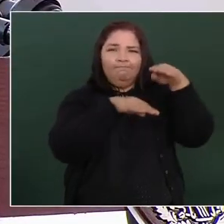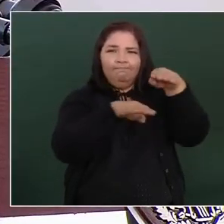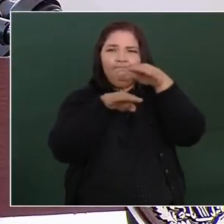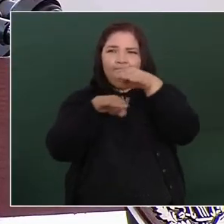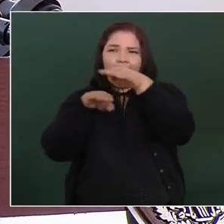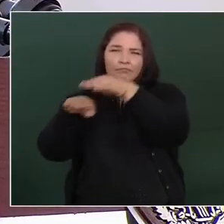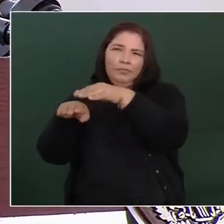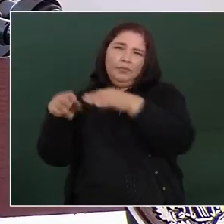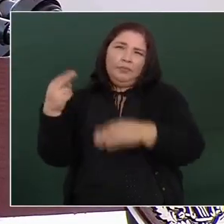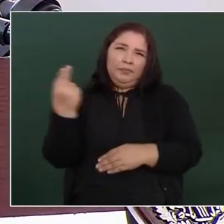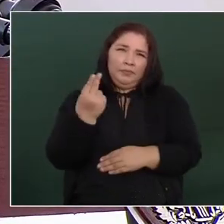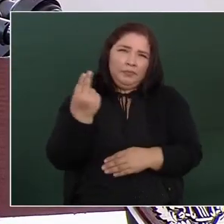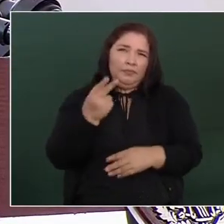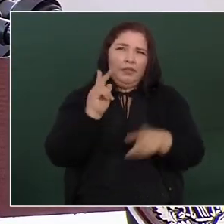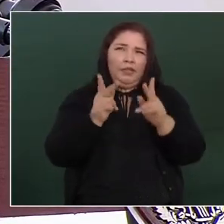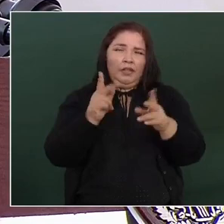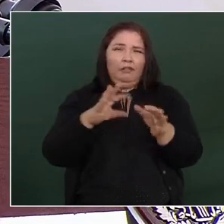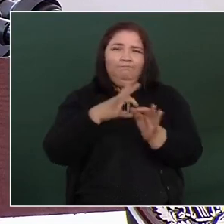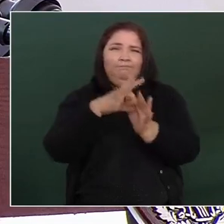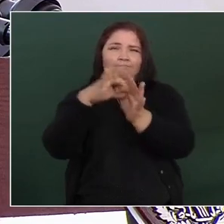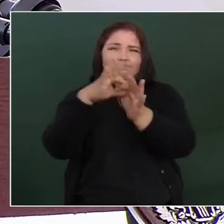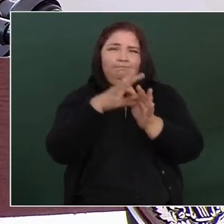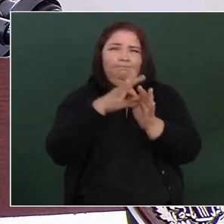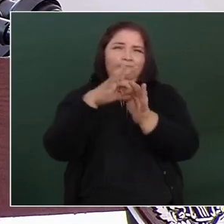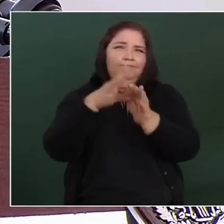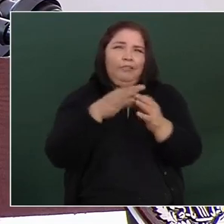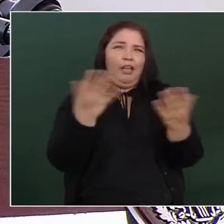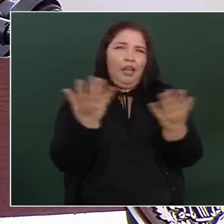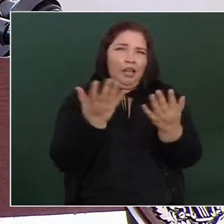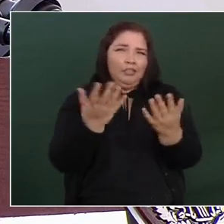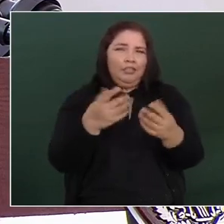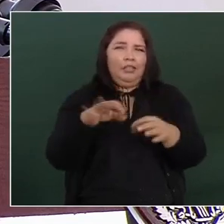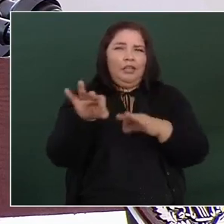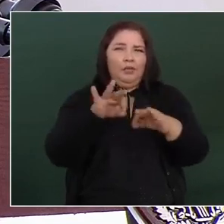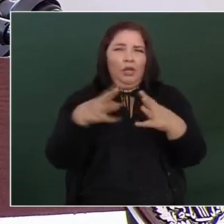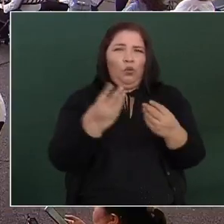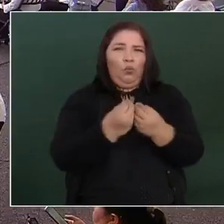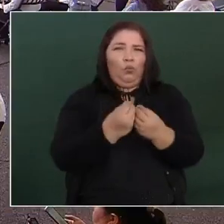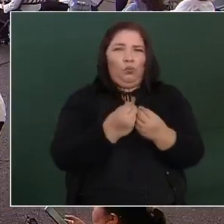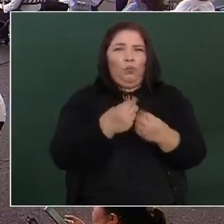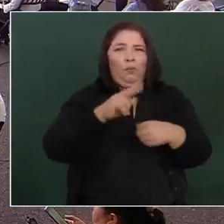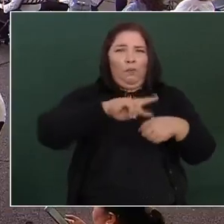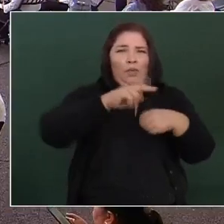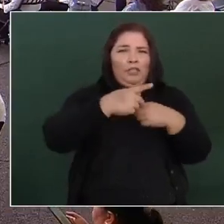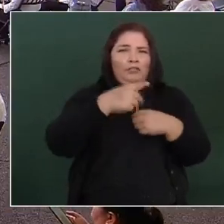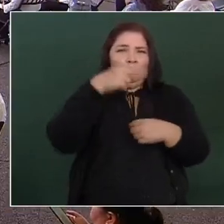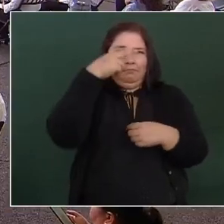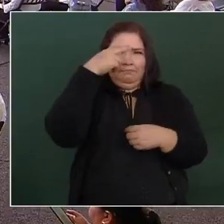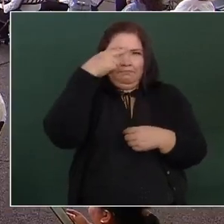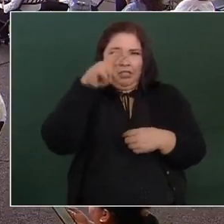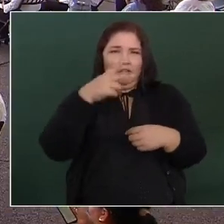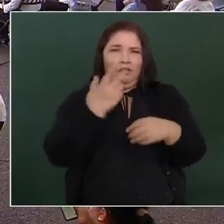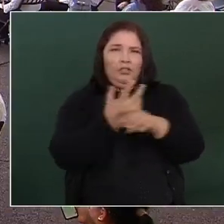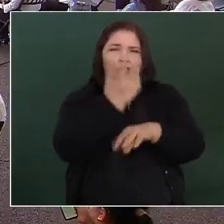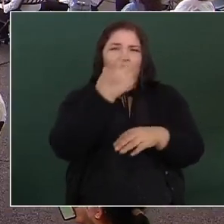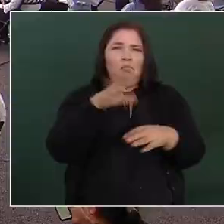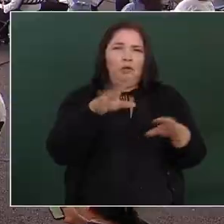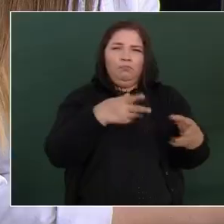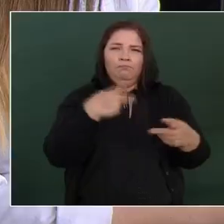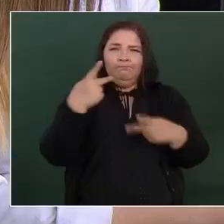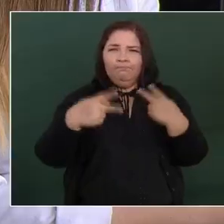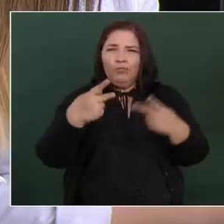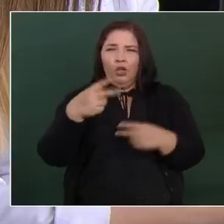supuesto, la gran relación económica que existe entre los dos países, porque hemos llegado a un comercio de 855